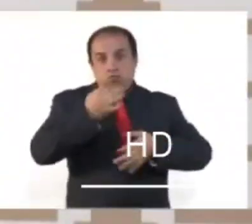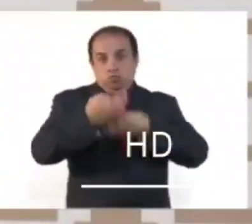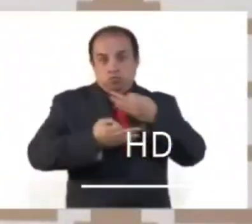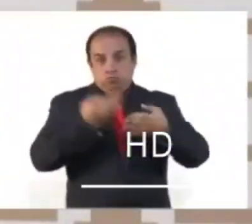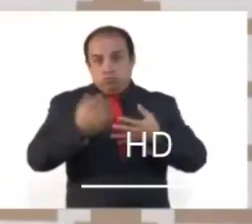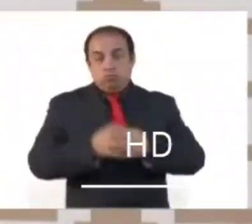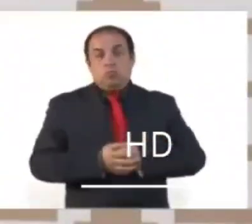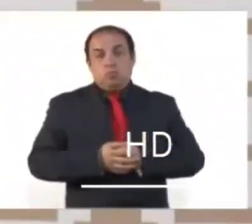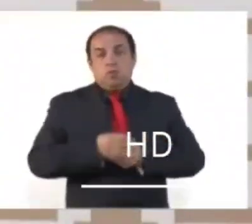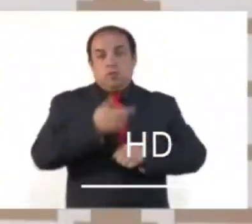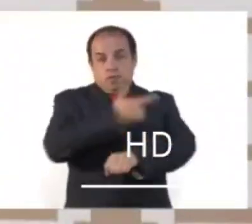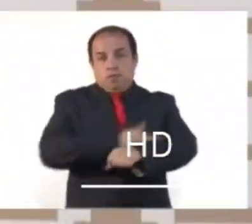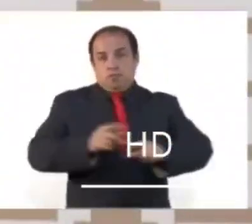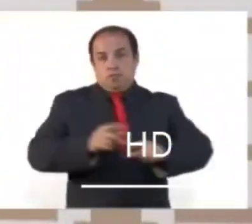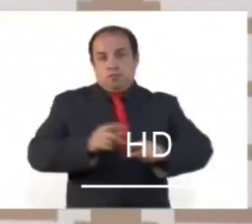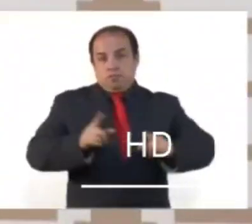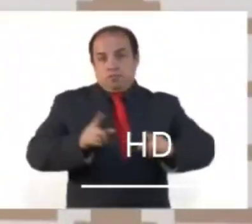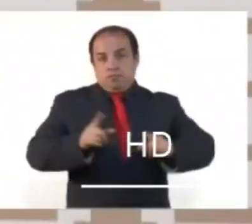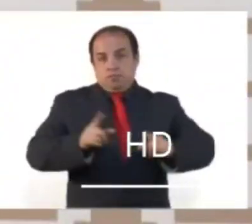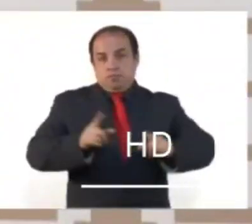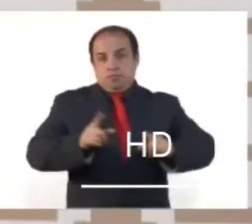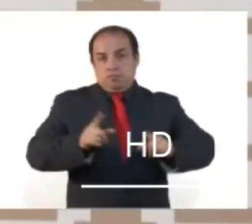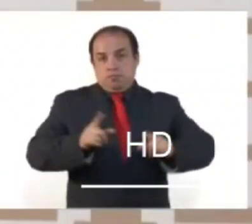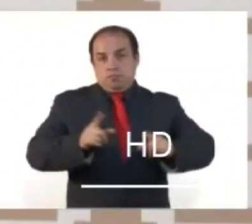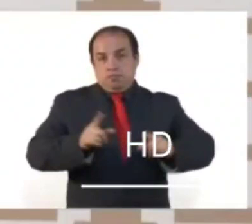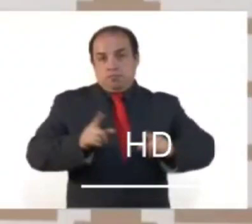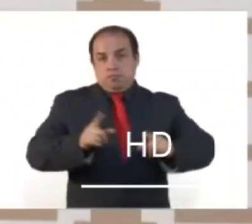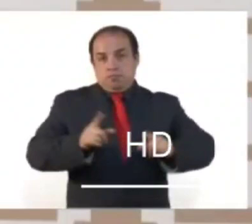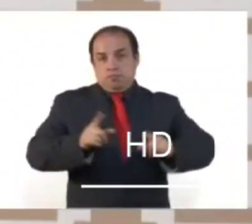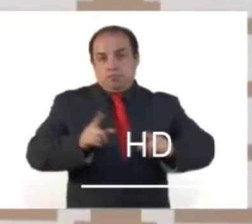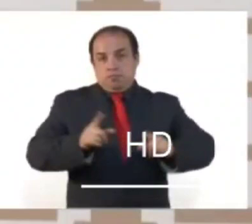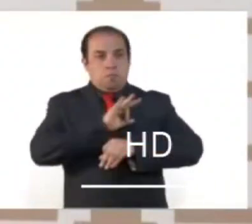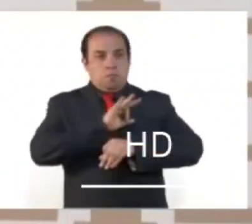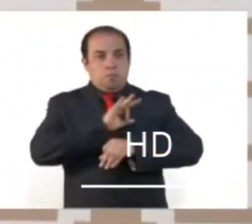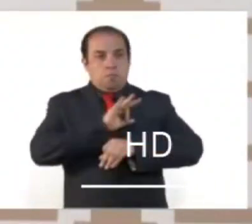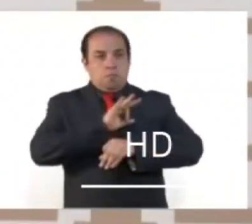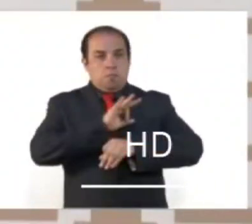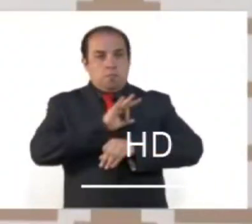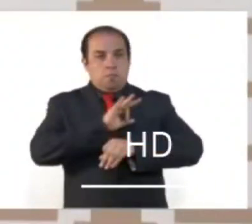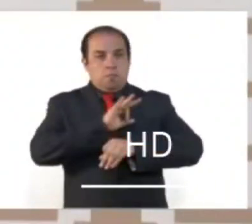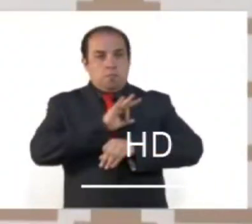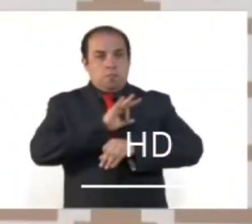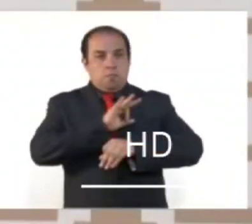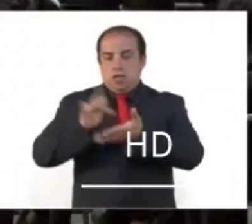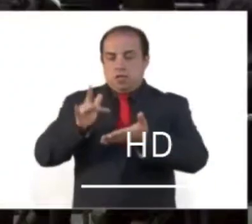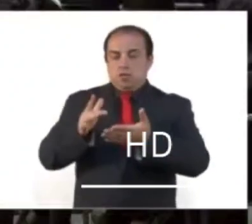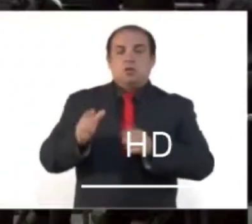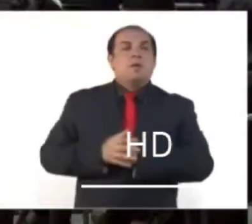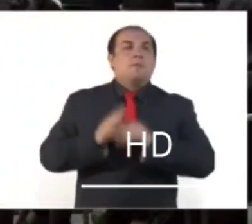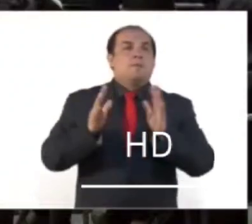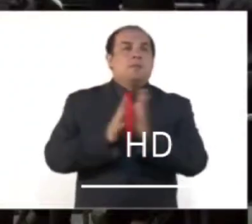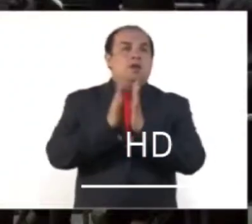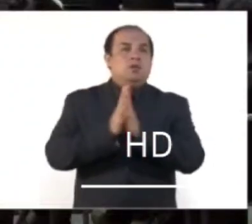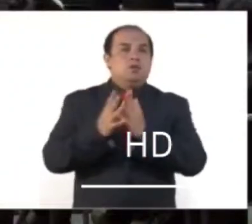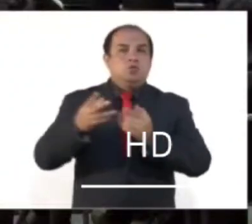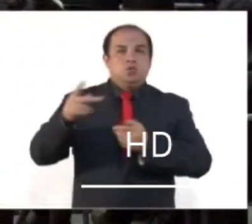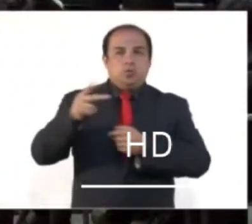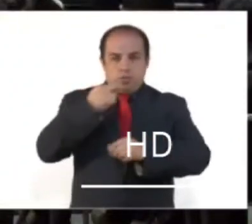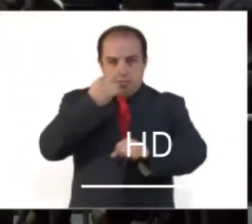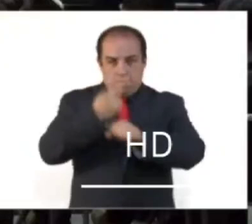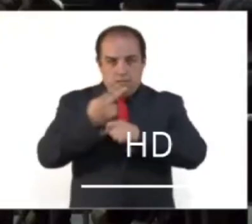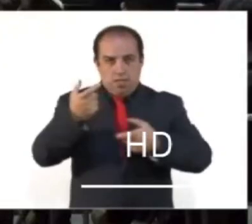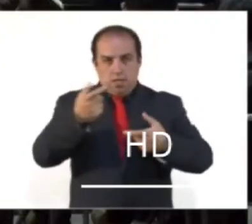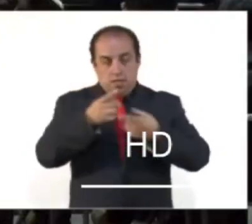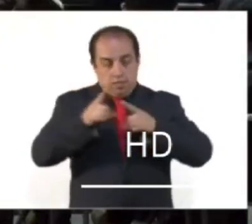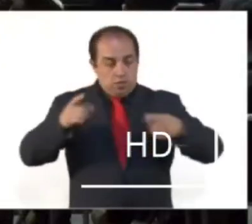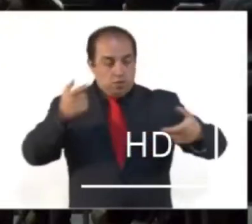que podemos llegar mucho más lejos. Por supuesto que agradezco toda la colaboración que hemos tenido con la Secretaría de Desarrollo